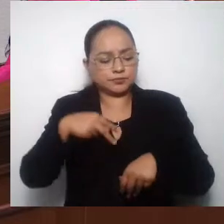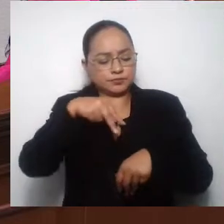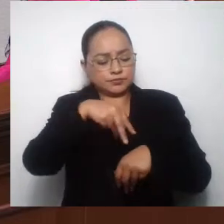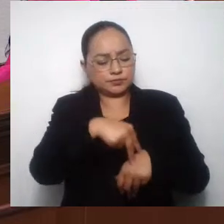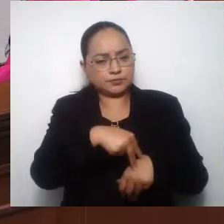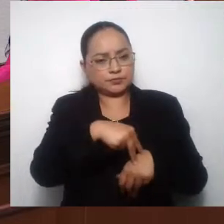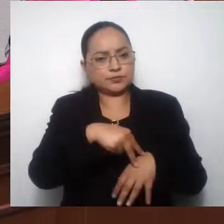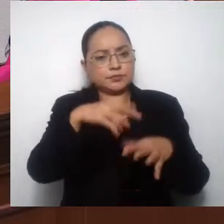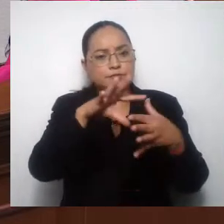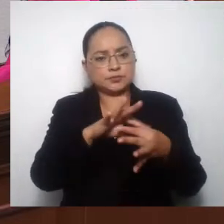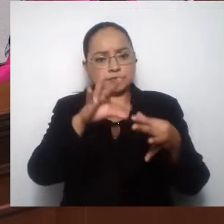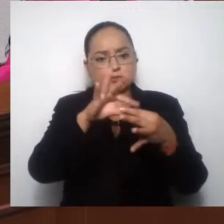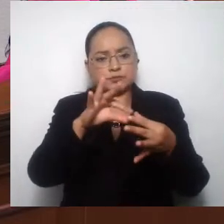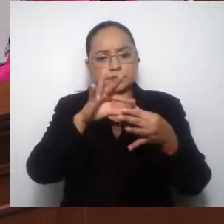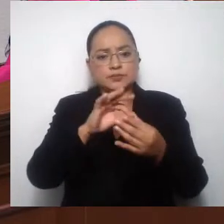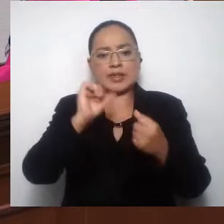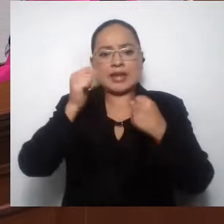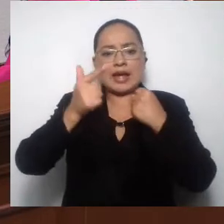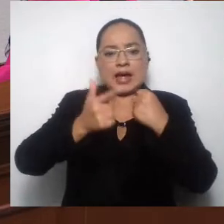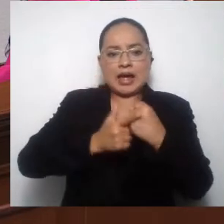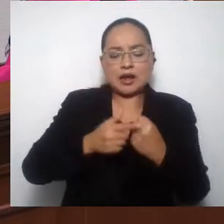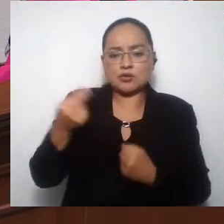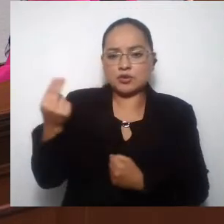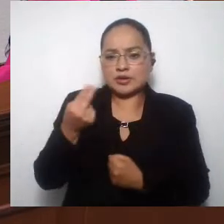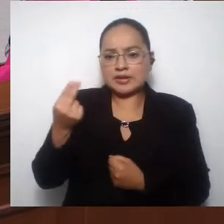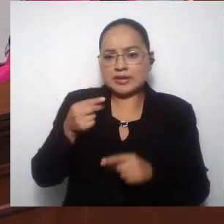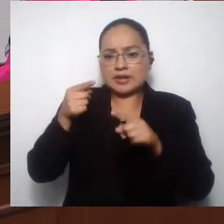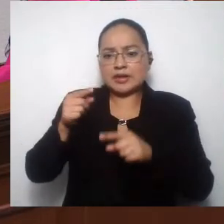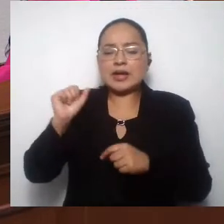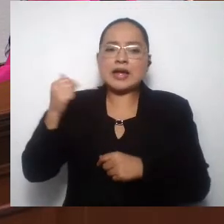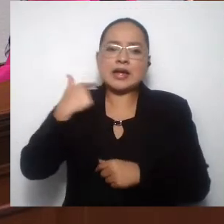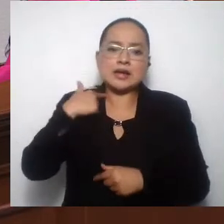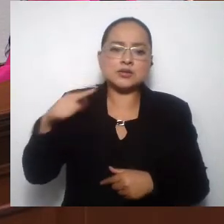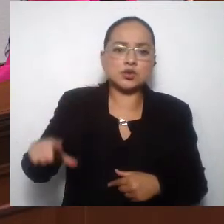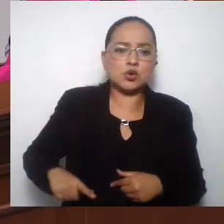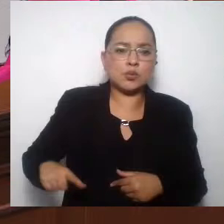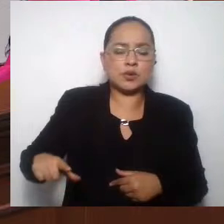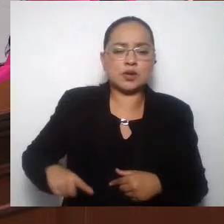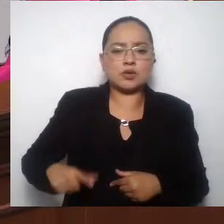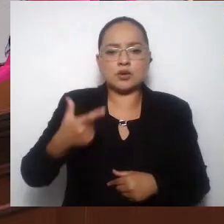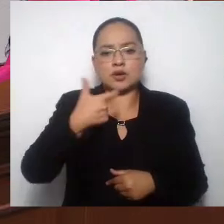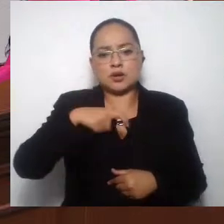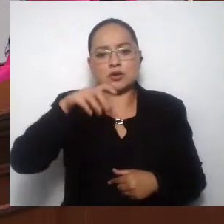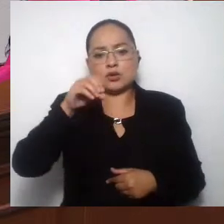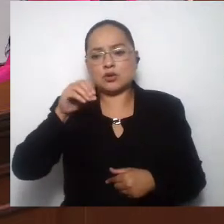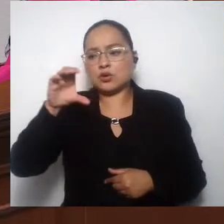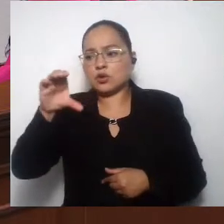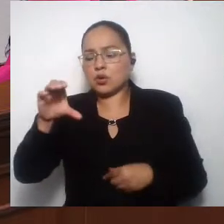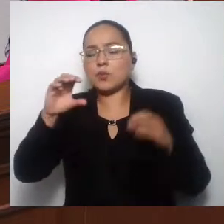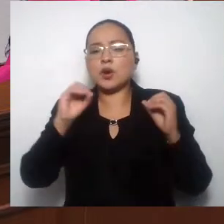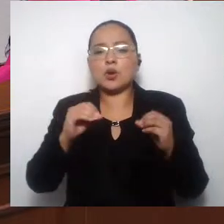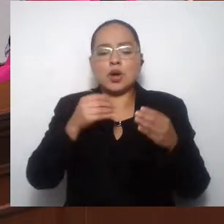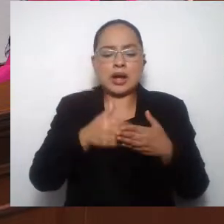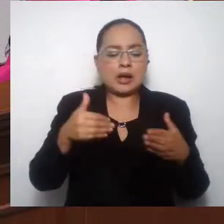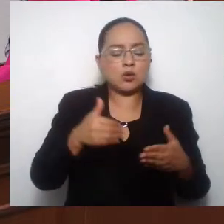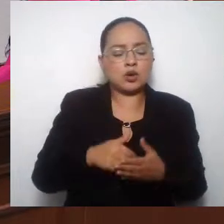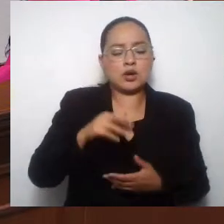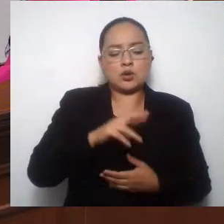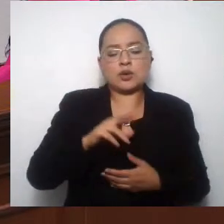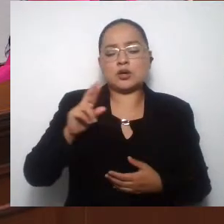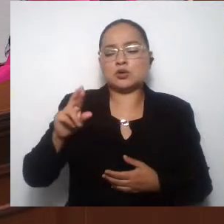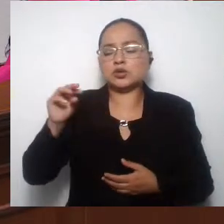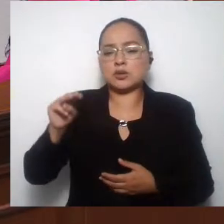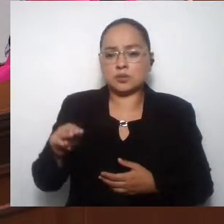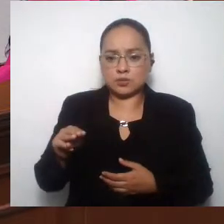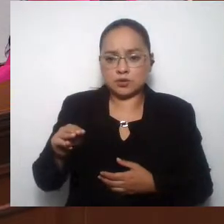plantear alguna demanda, tanto en el gobierno anterior de Quirino Ordaz como el actual de Rubén